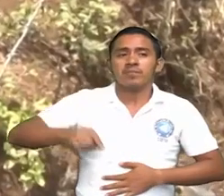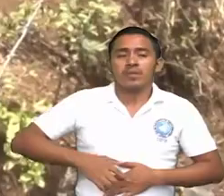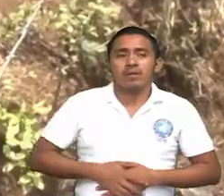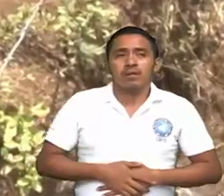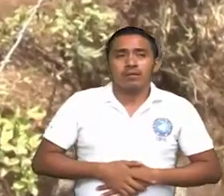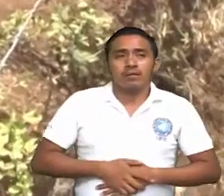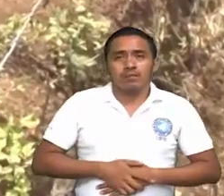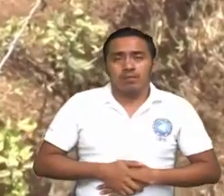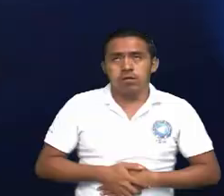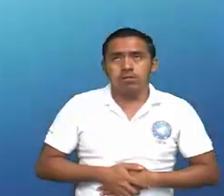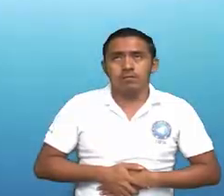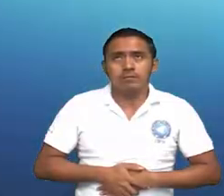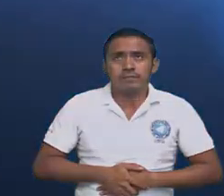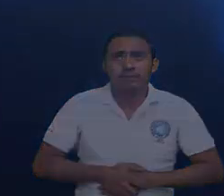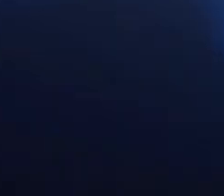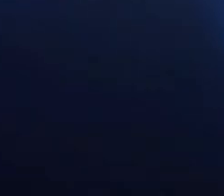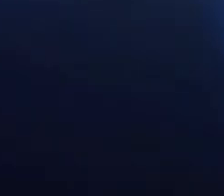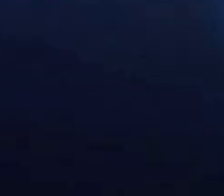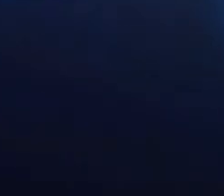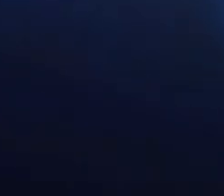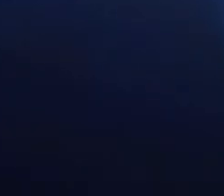Escoto.